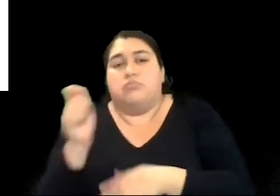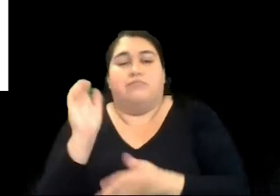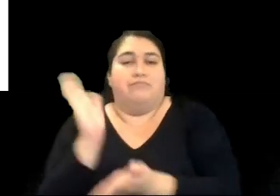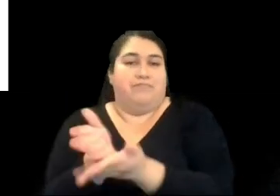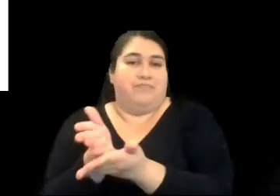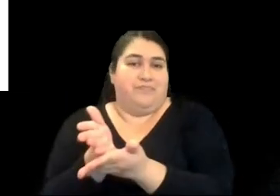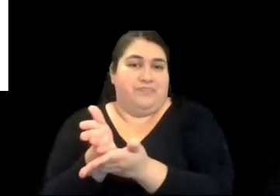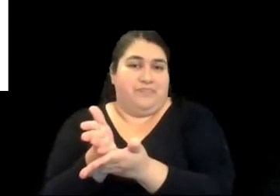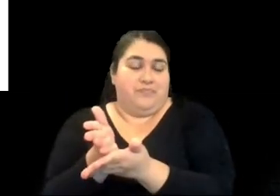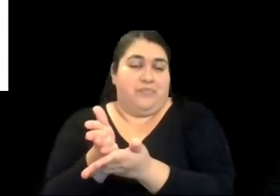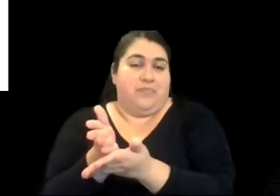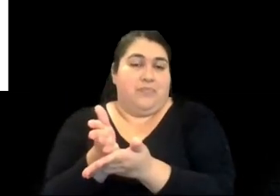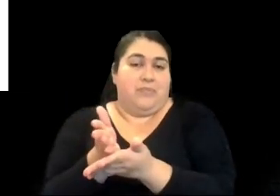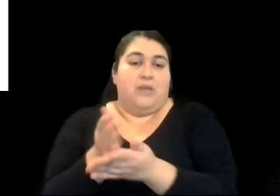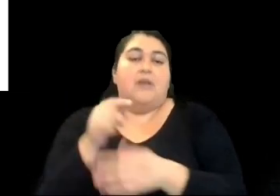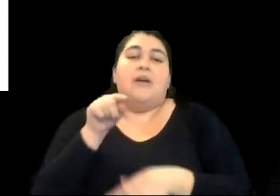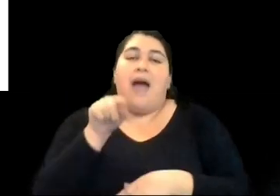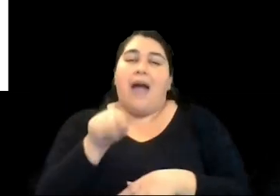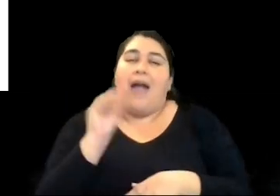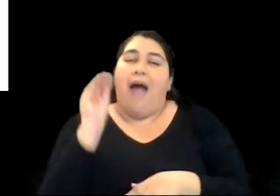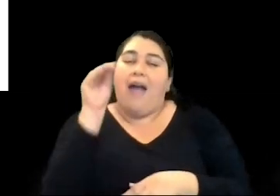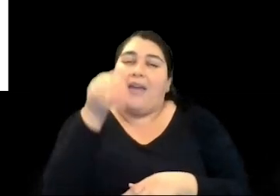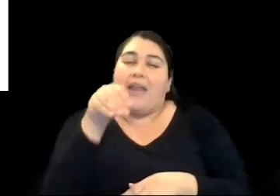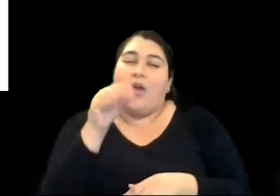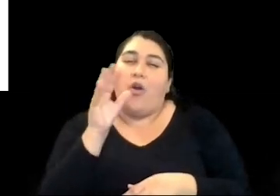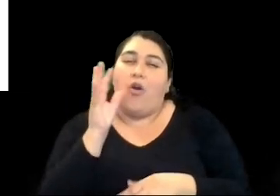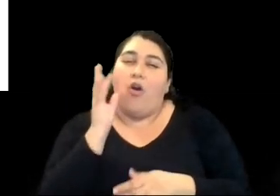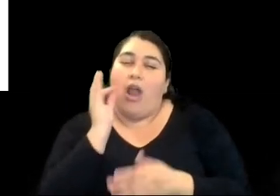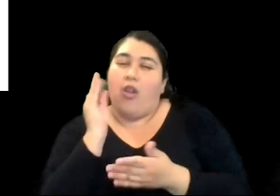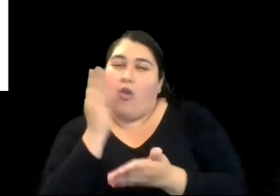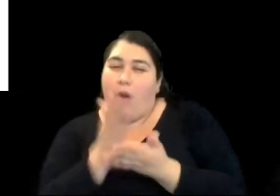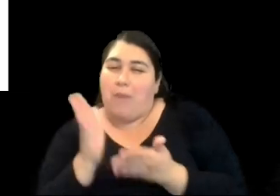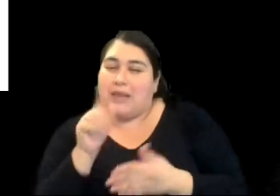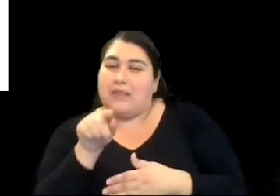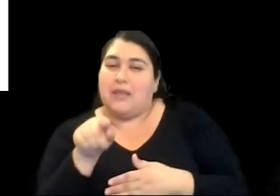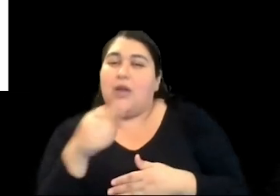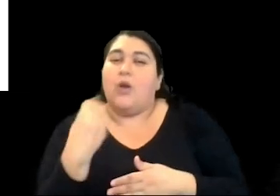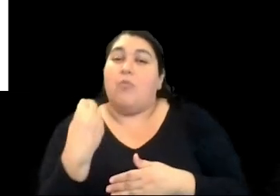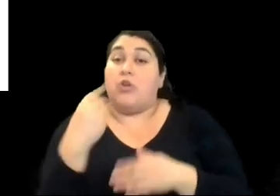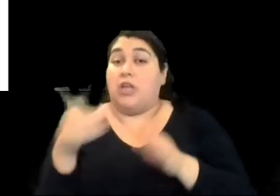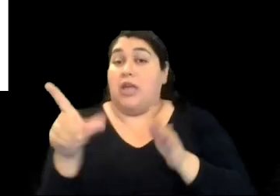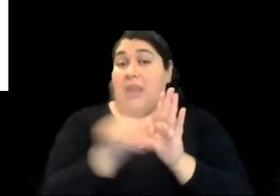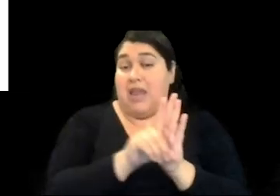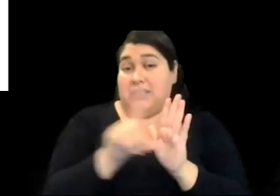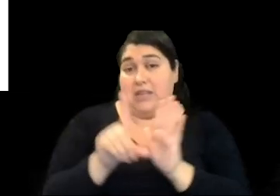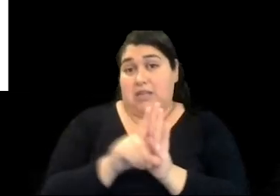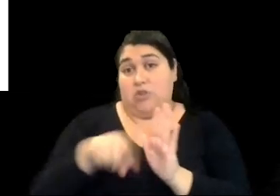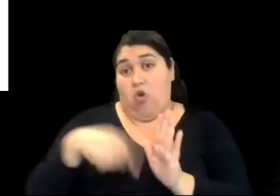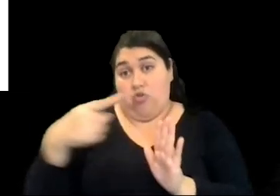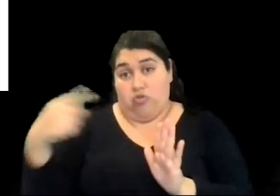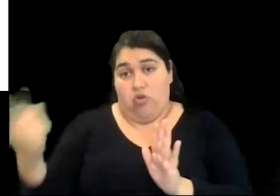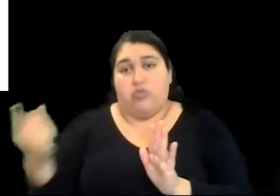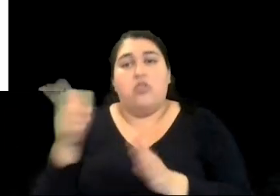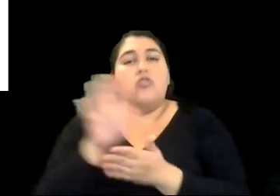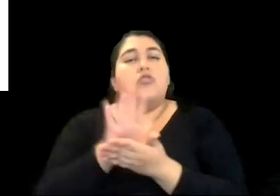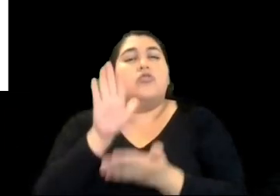Y hago un hincapié en esto porque otras leyes de este tipo de